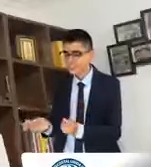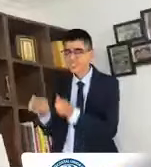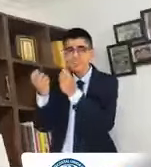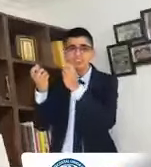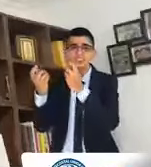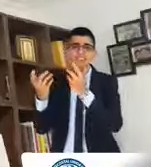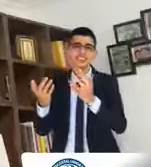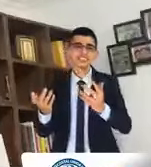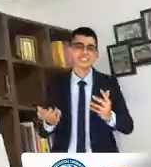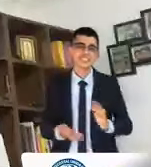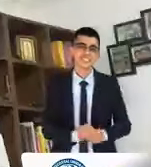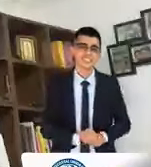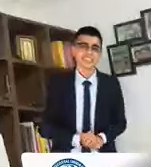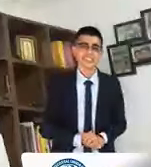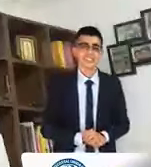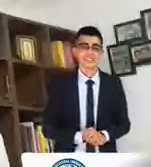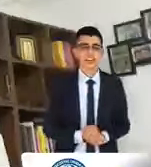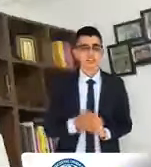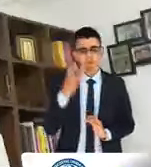¿Que por qué le alaban?